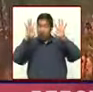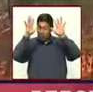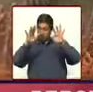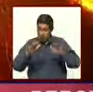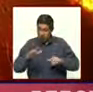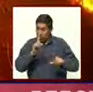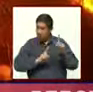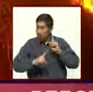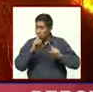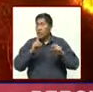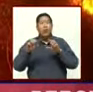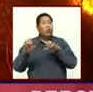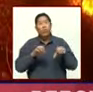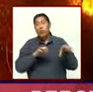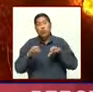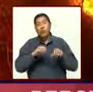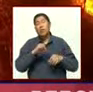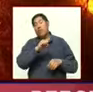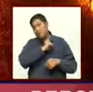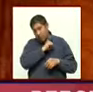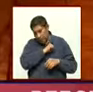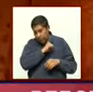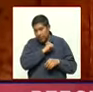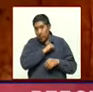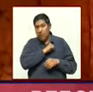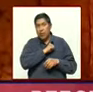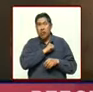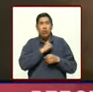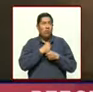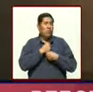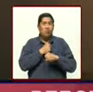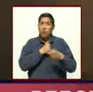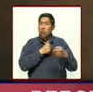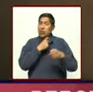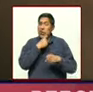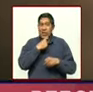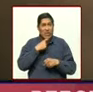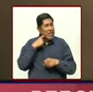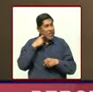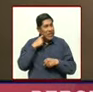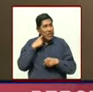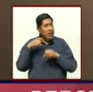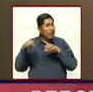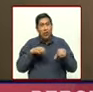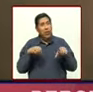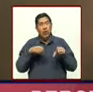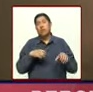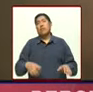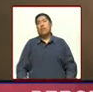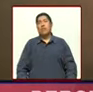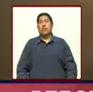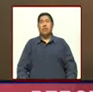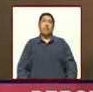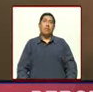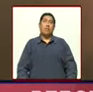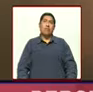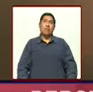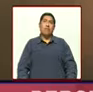algunos municipios, lo cual sería favorable por la extrema sequía y los incendios forestales que están ocurriendo.